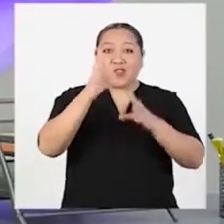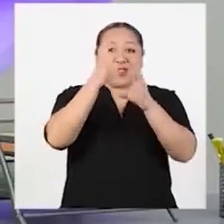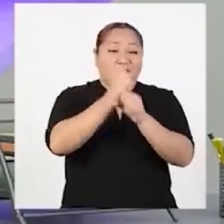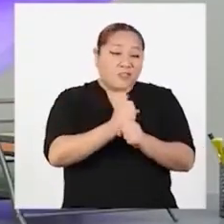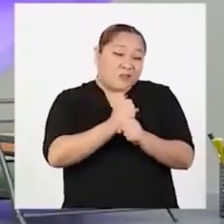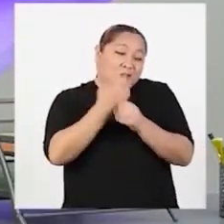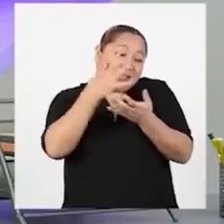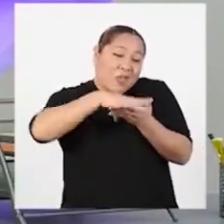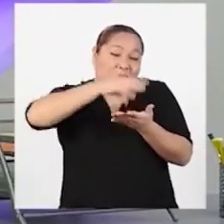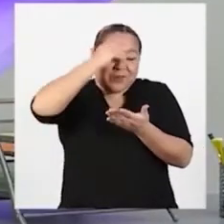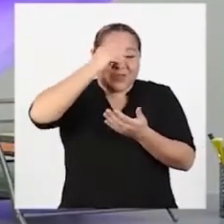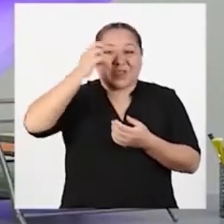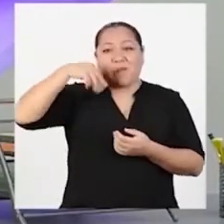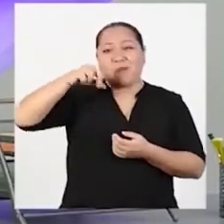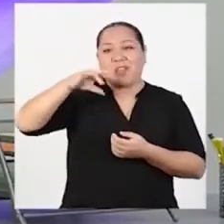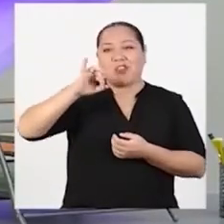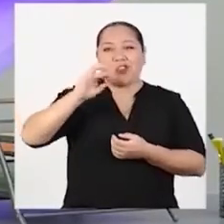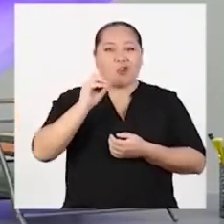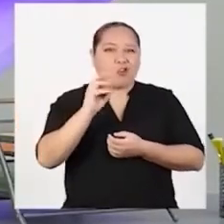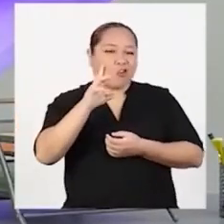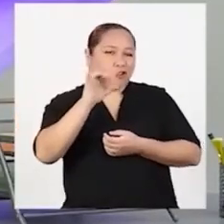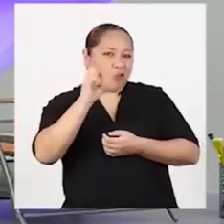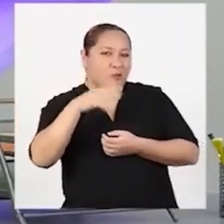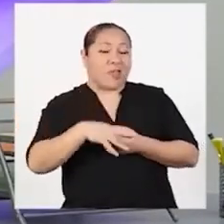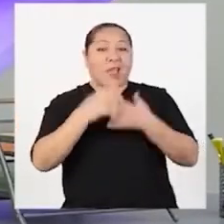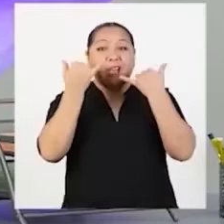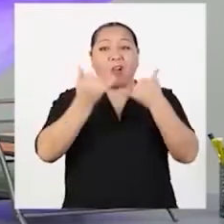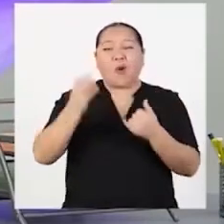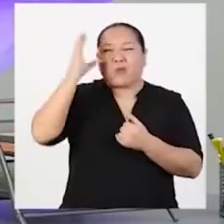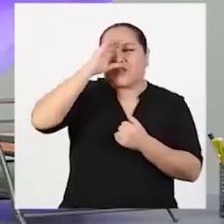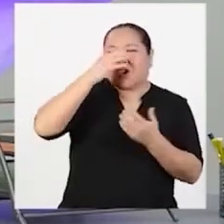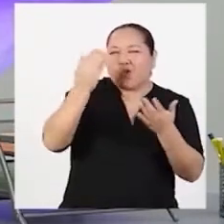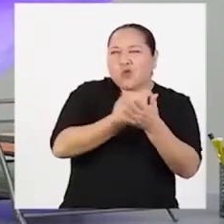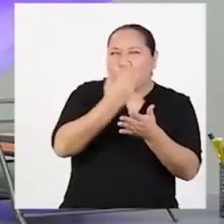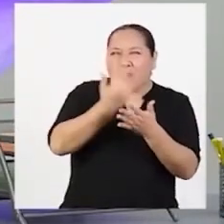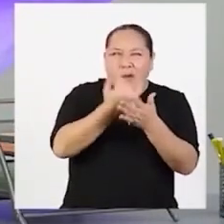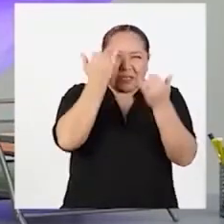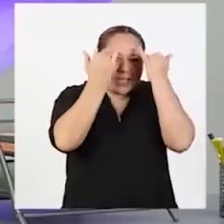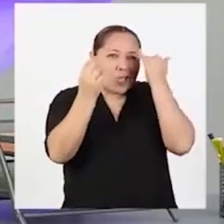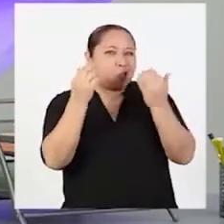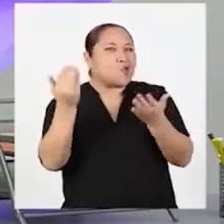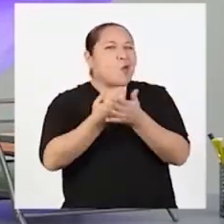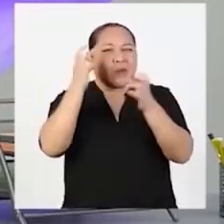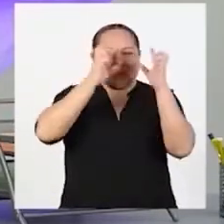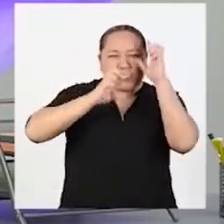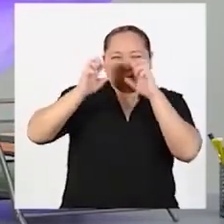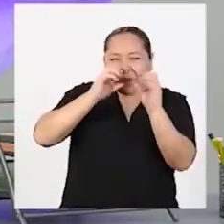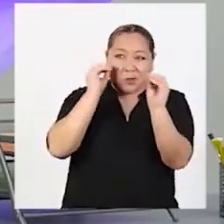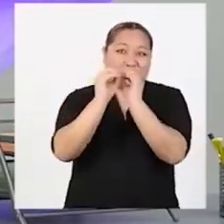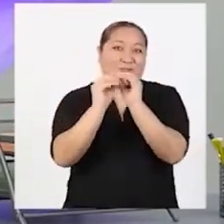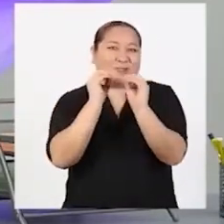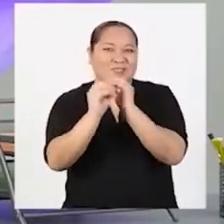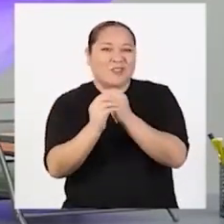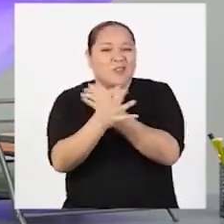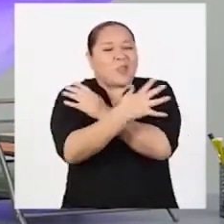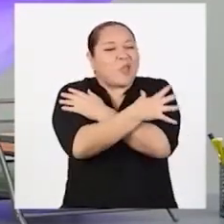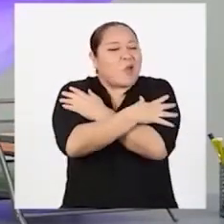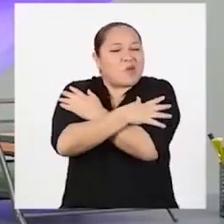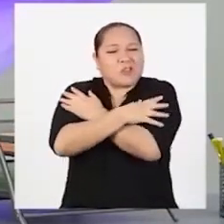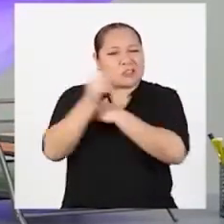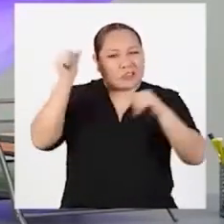resumen de lo aprendido, Mario y Romina. Ahora, a buscar nuevos misterios y nuevas dudas para resolver. Un